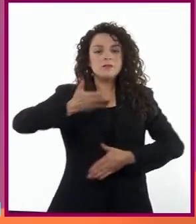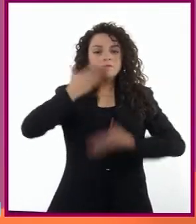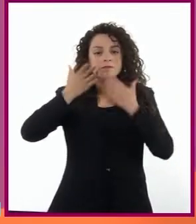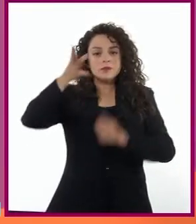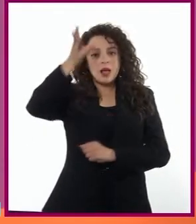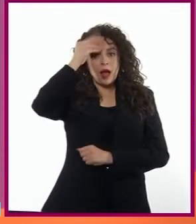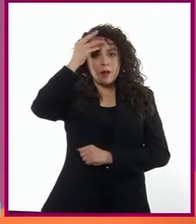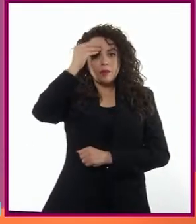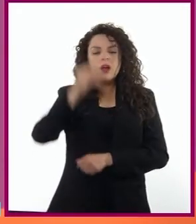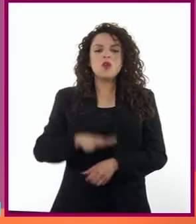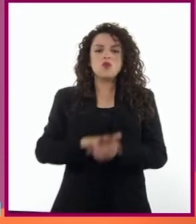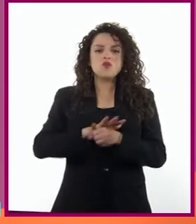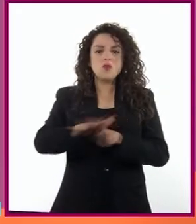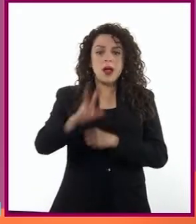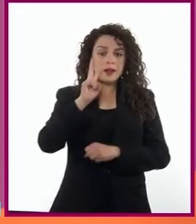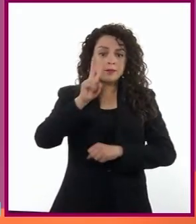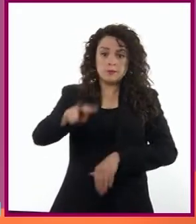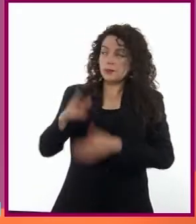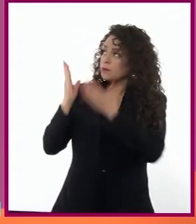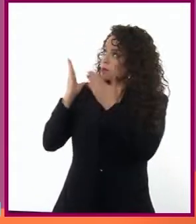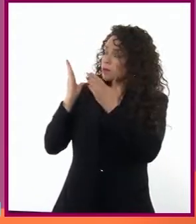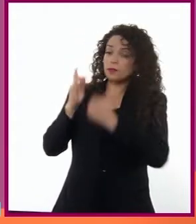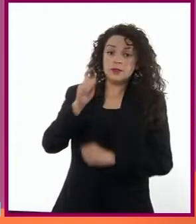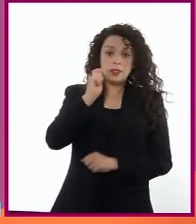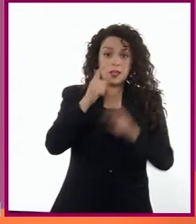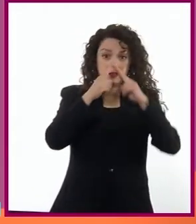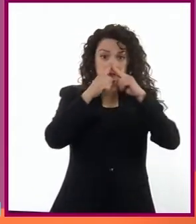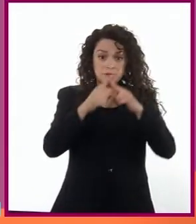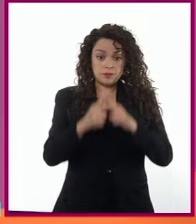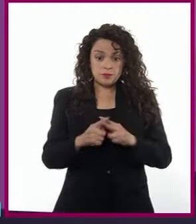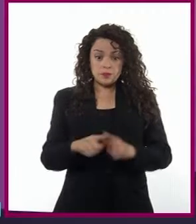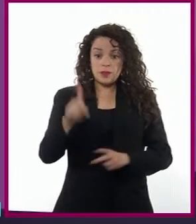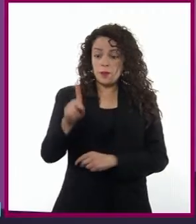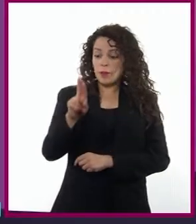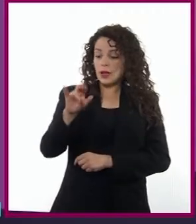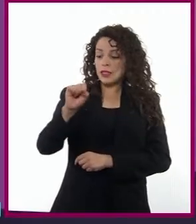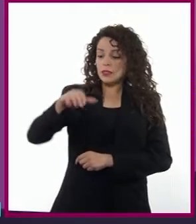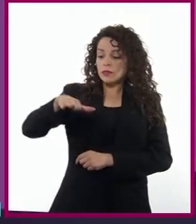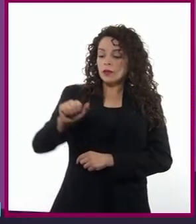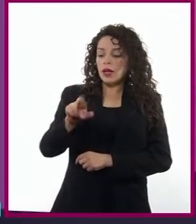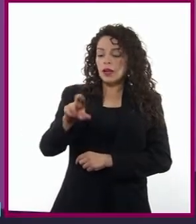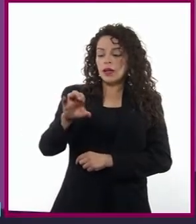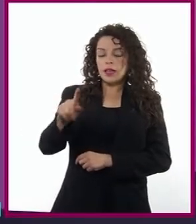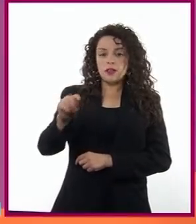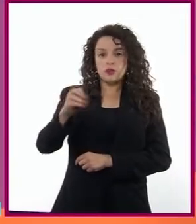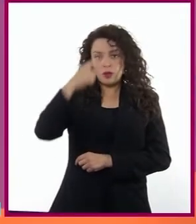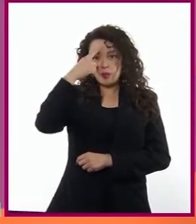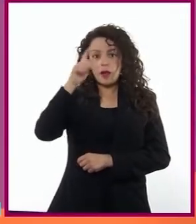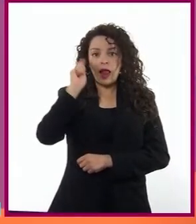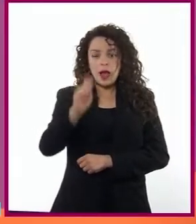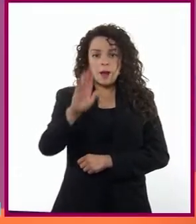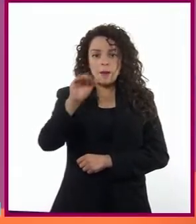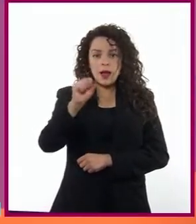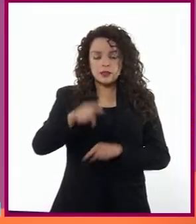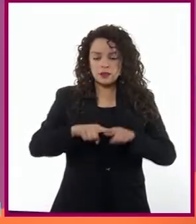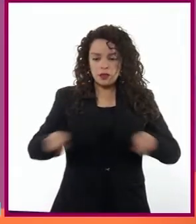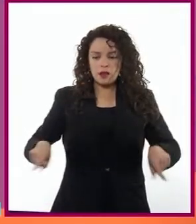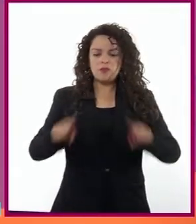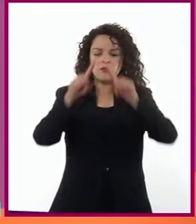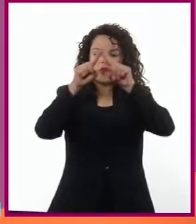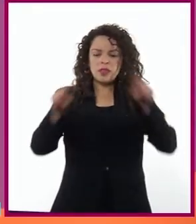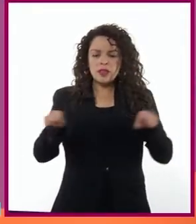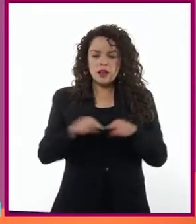aprendizaje esperado. Calcula el volumen de prismas rectos, cuya base sea un triángulo o un cuadrilátero, desarrollando